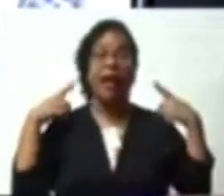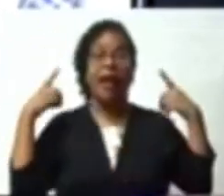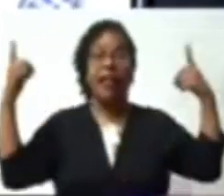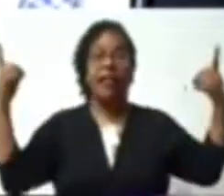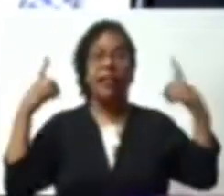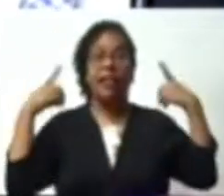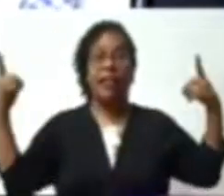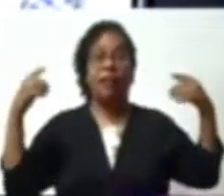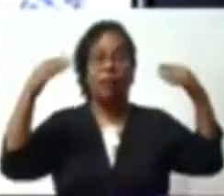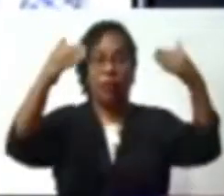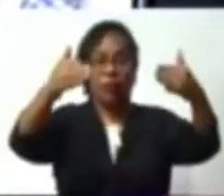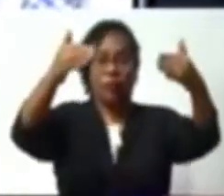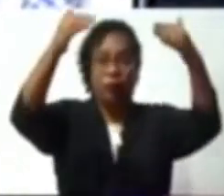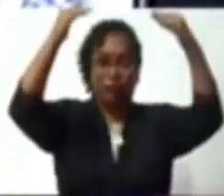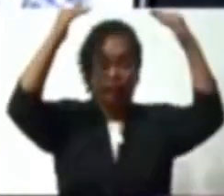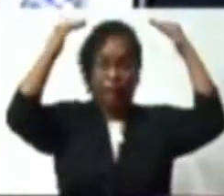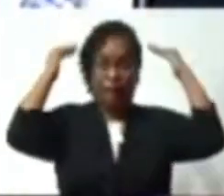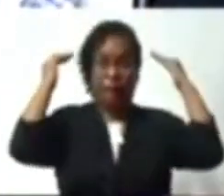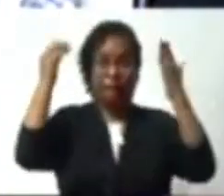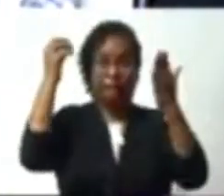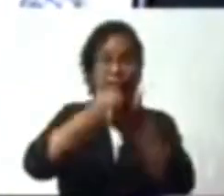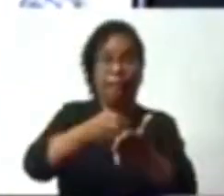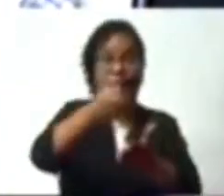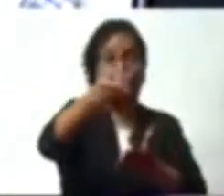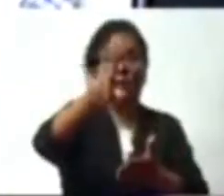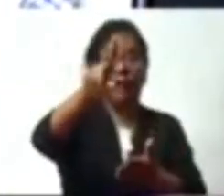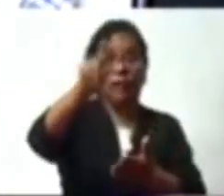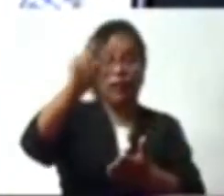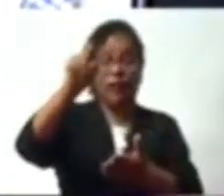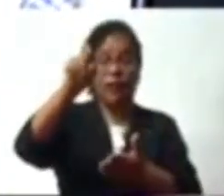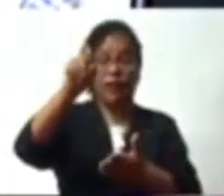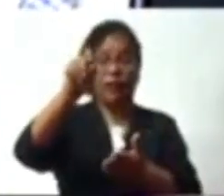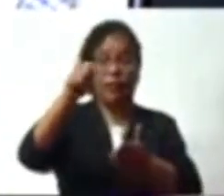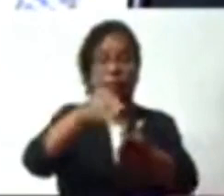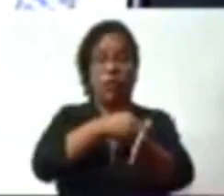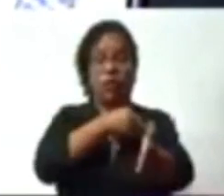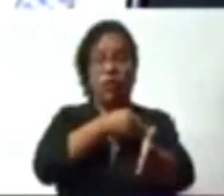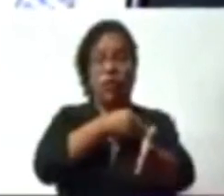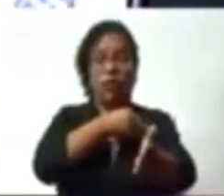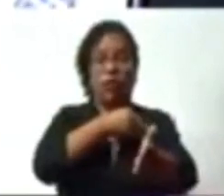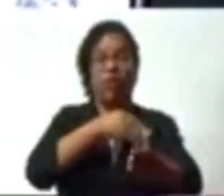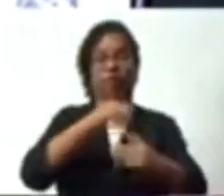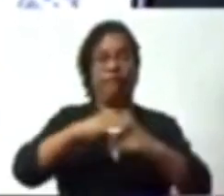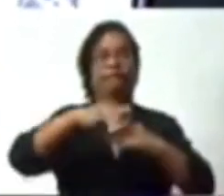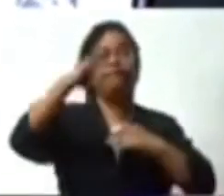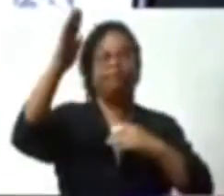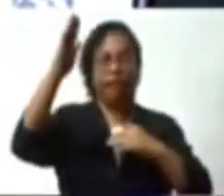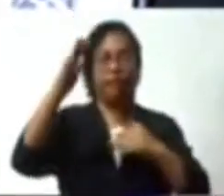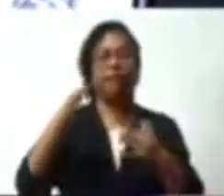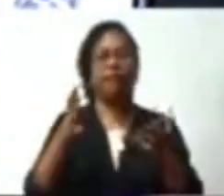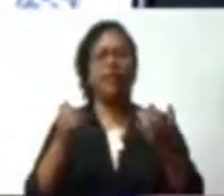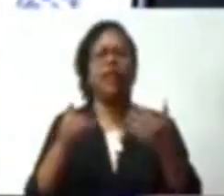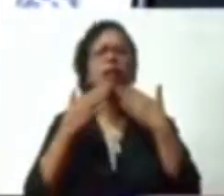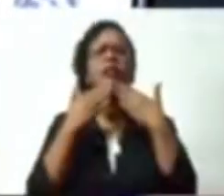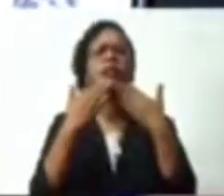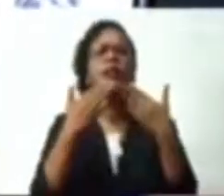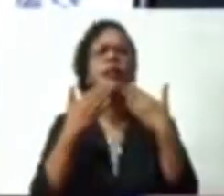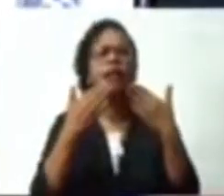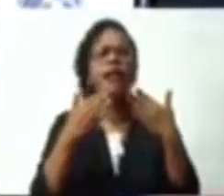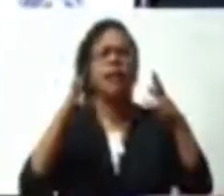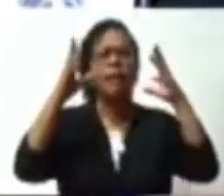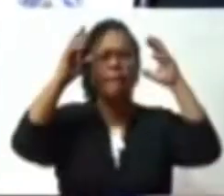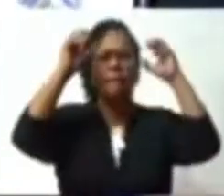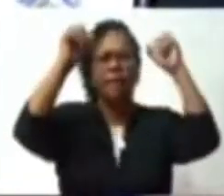100.900.000 pesos. Queremos darle las gracias al presidente de la República,